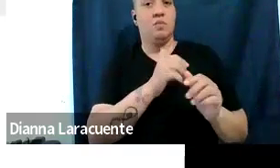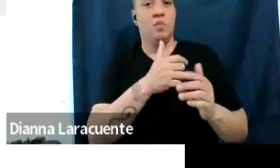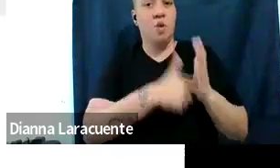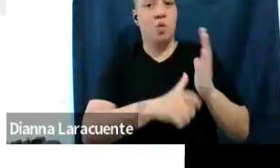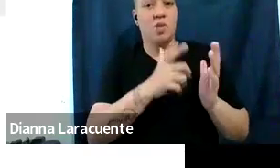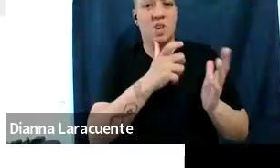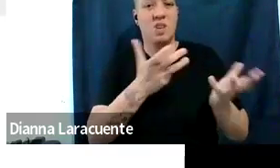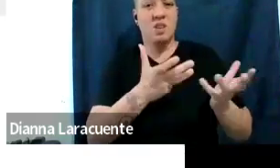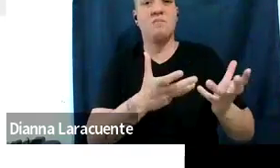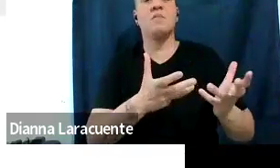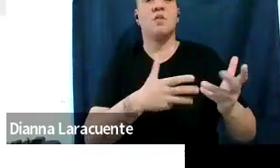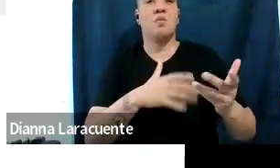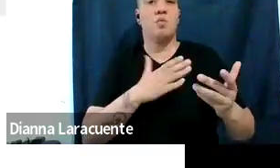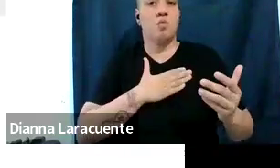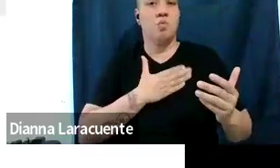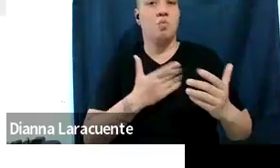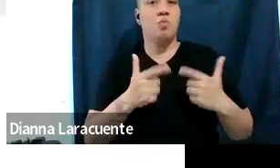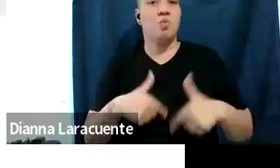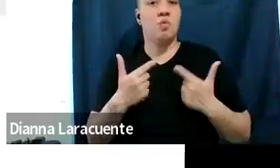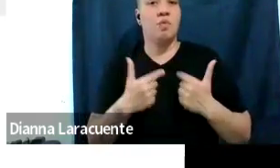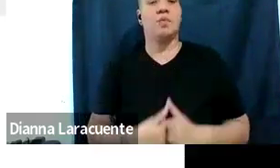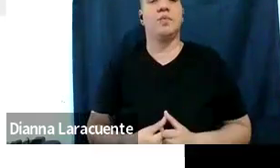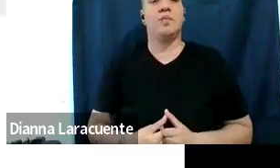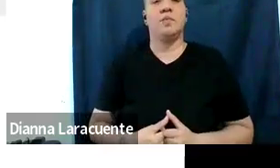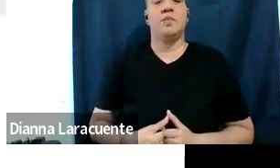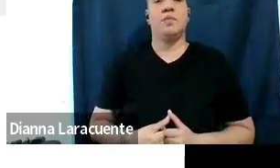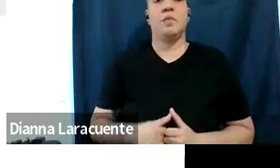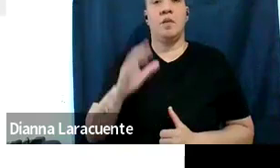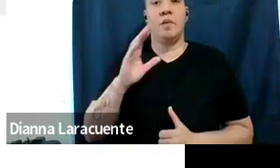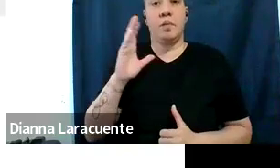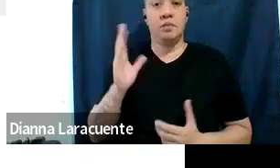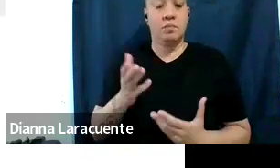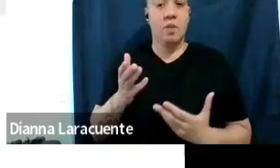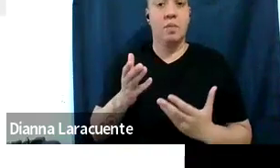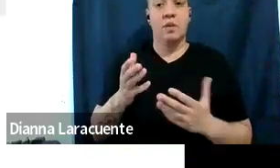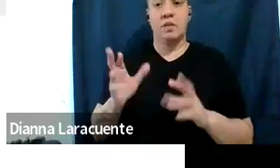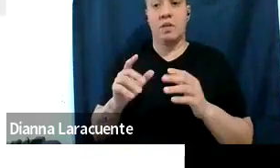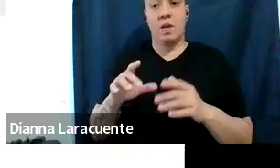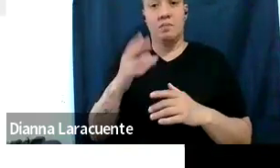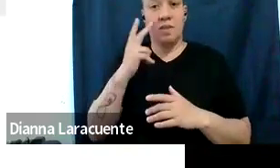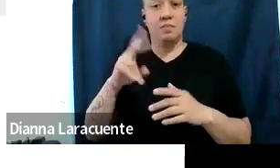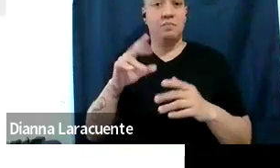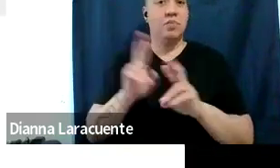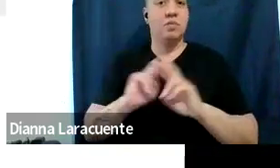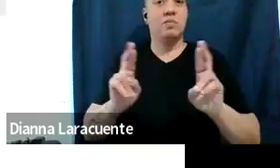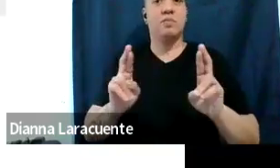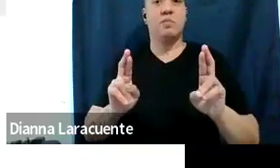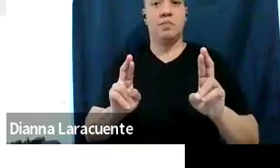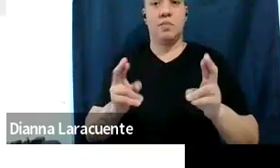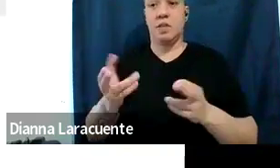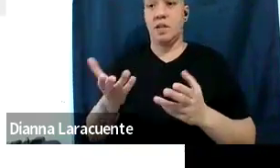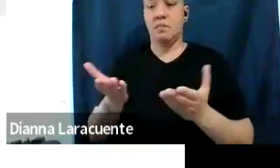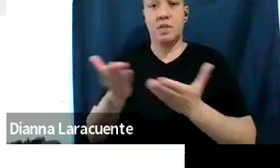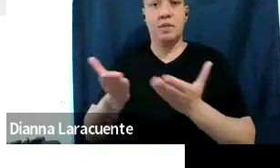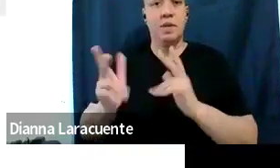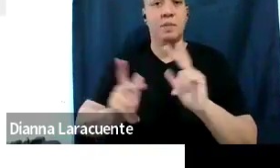conviene tener en cuenta en concepto de los amos, jamás de los siervos se encuentran preparados para salir de la servidumbre. Así